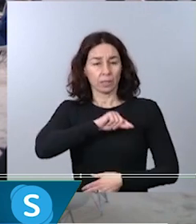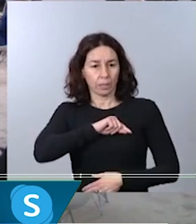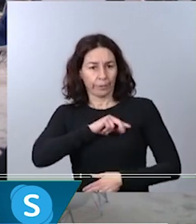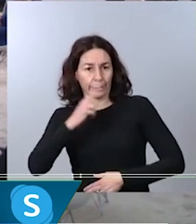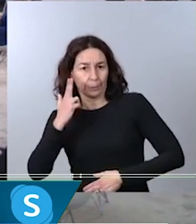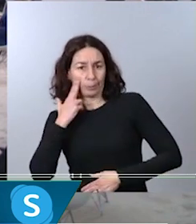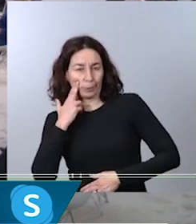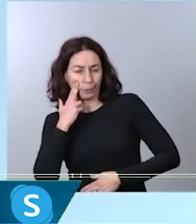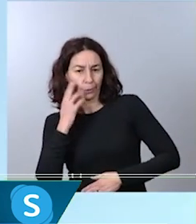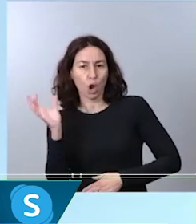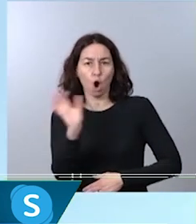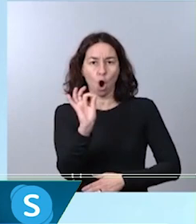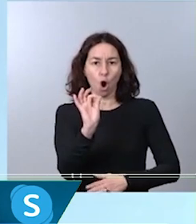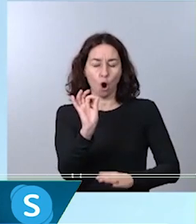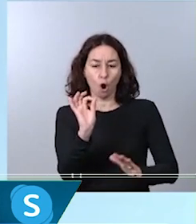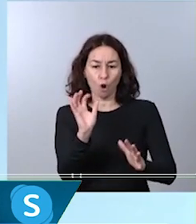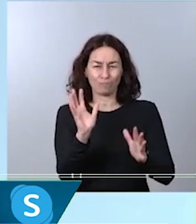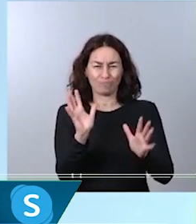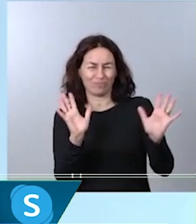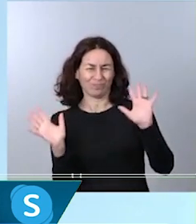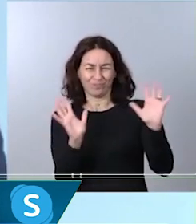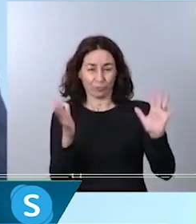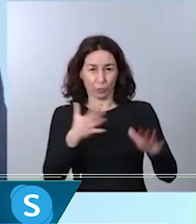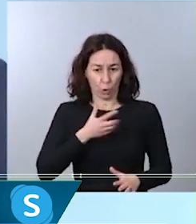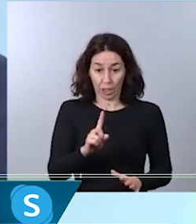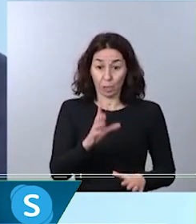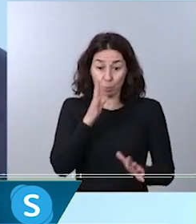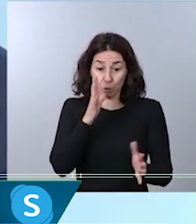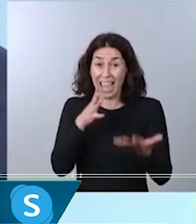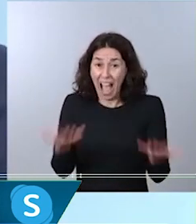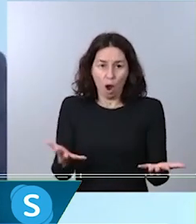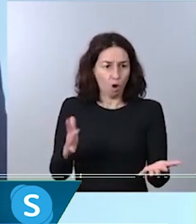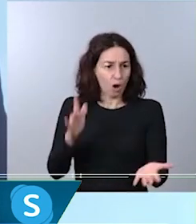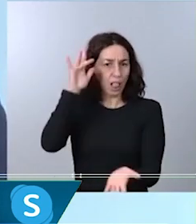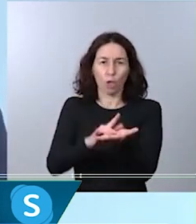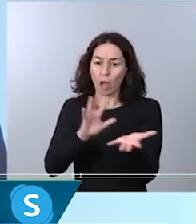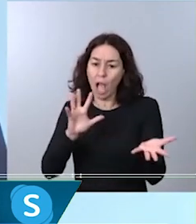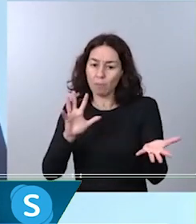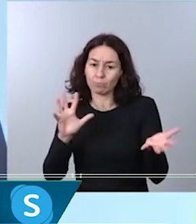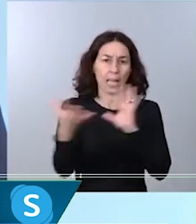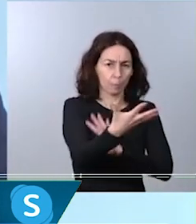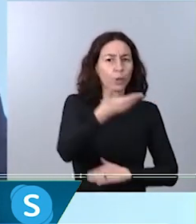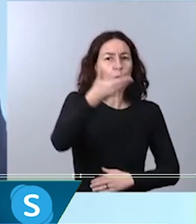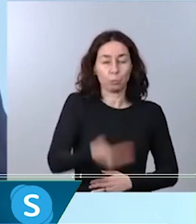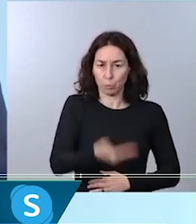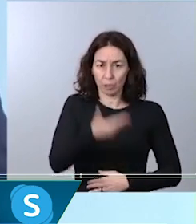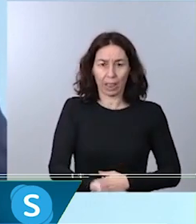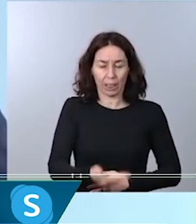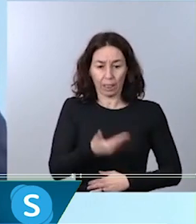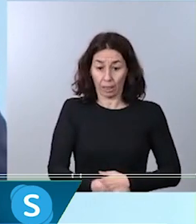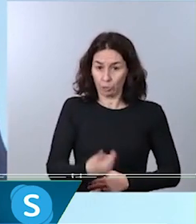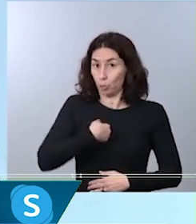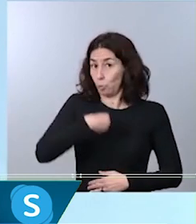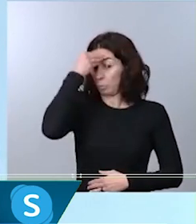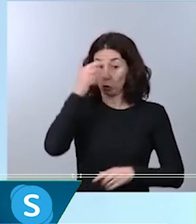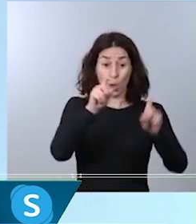españa entonces en la caída me parece demasiado baja el peso y sigue teniendo un techo o sea un suelo electoral para